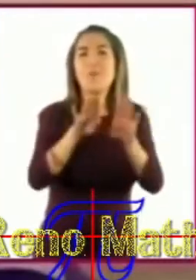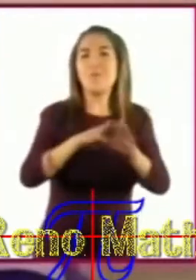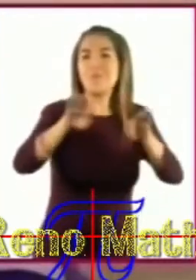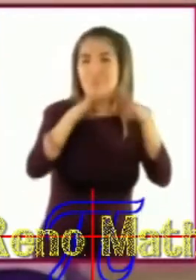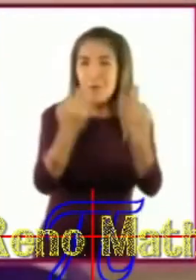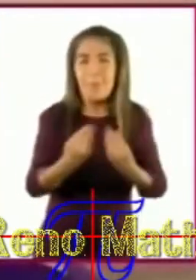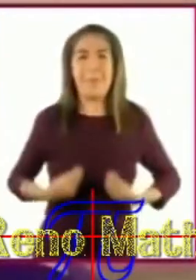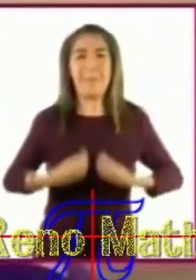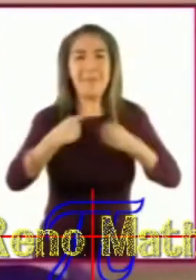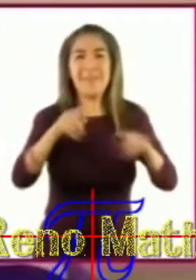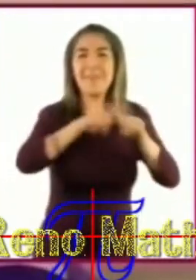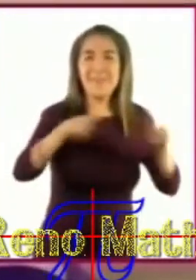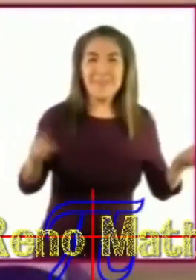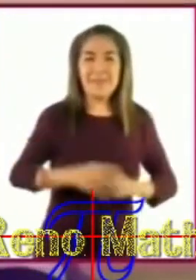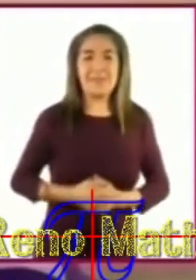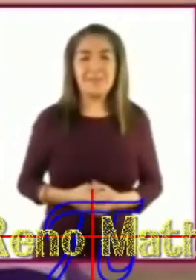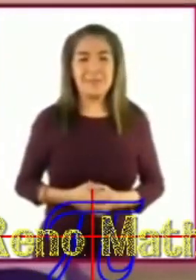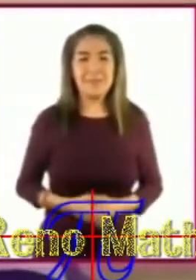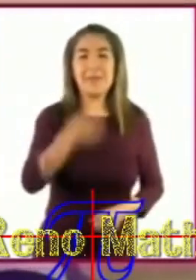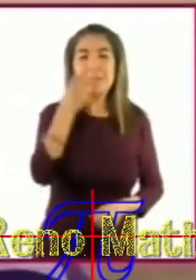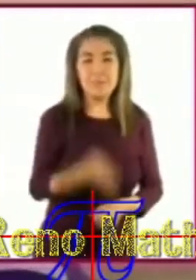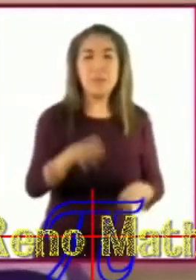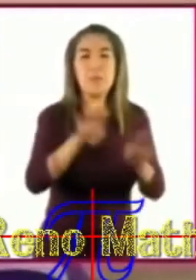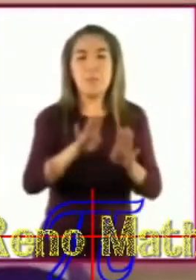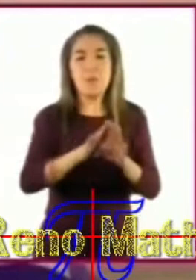o sea, es mi pasión, es mi profesión,